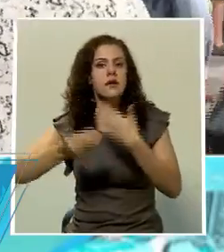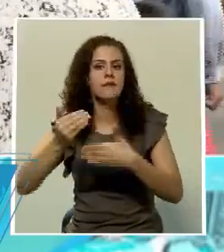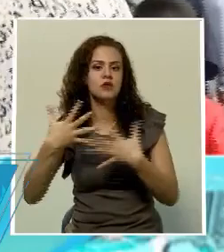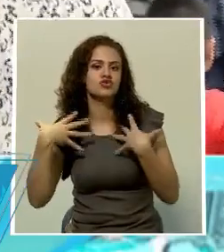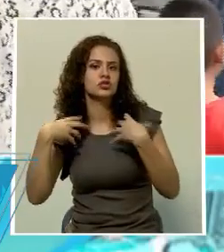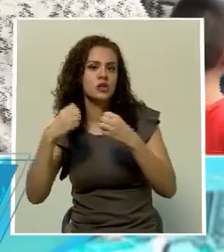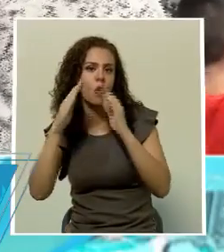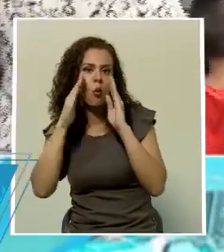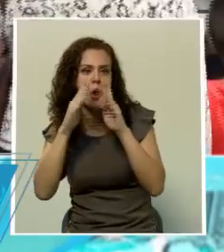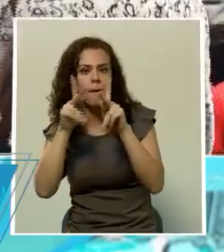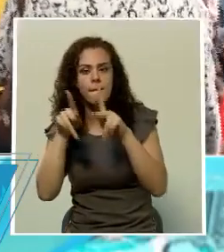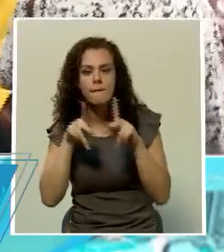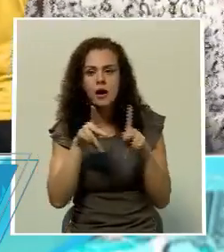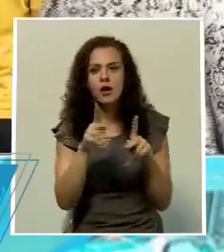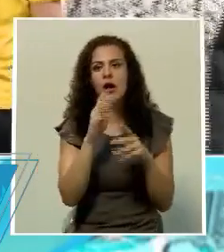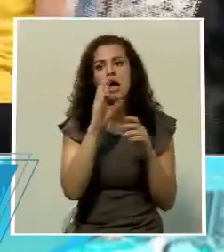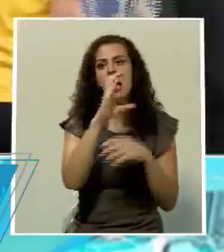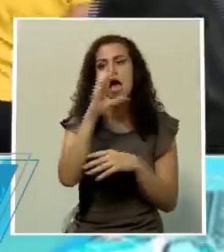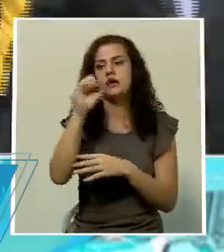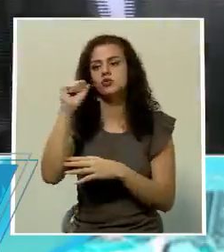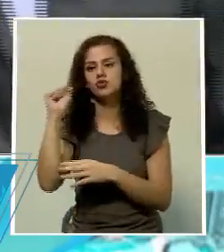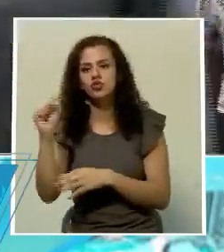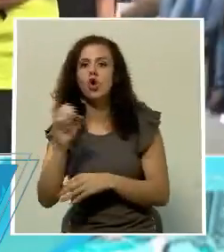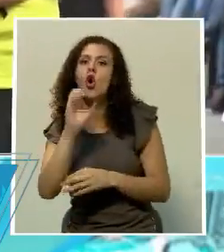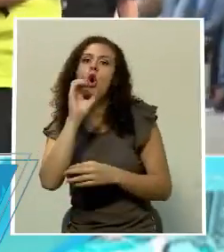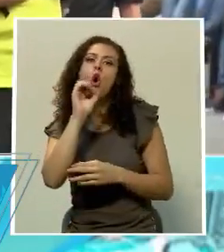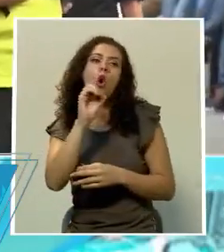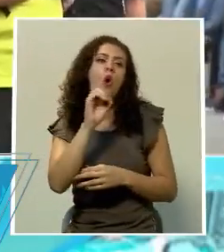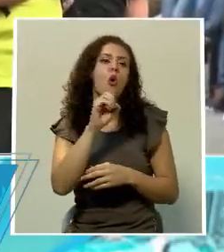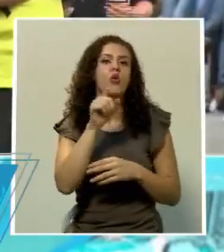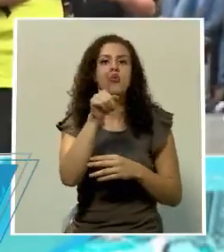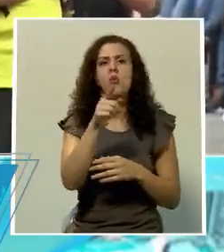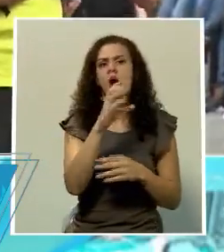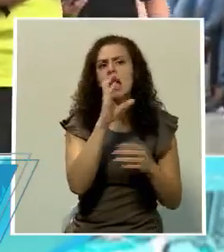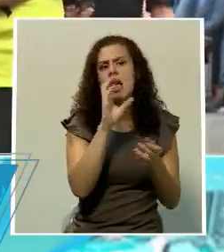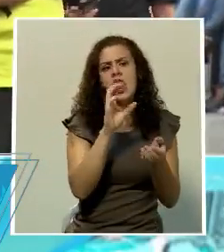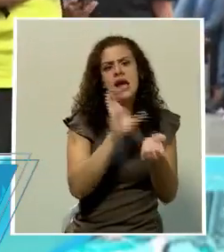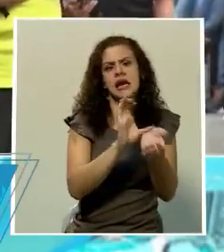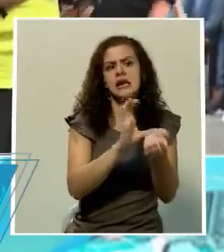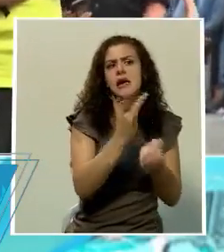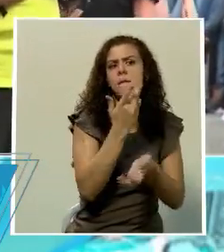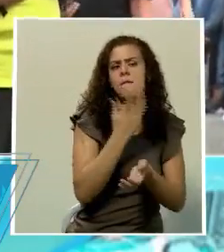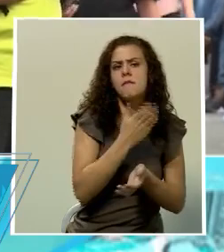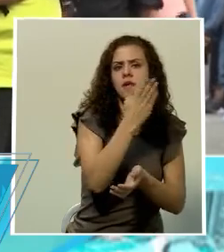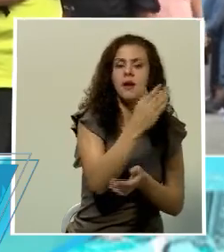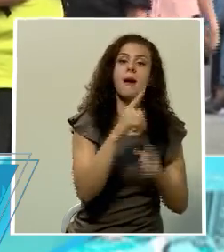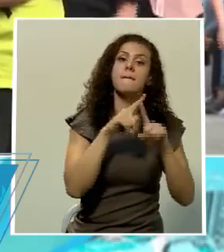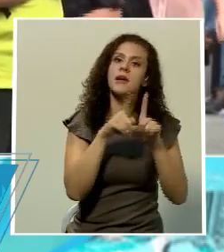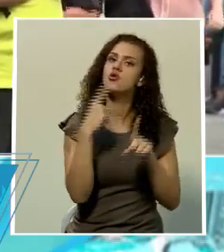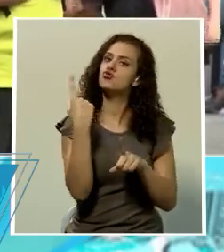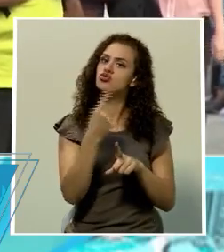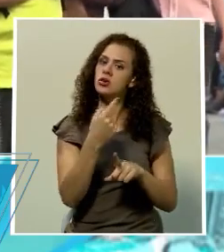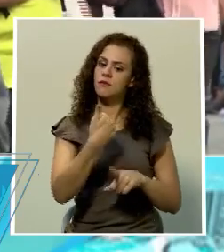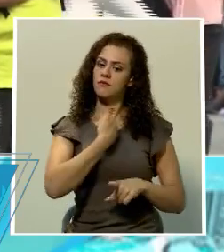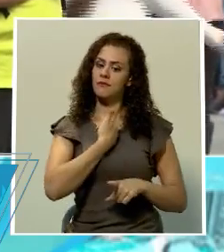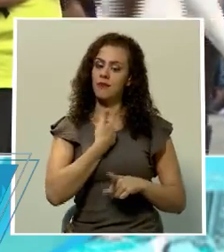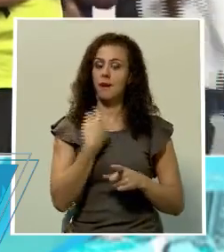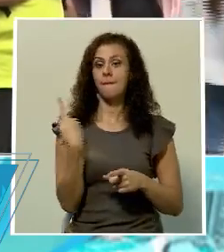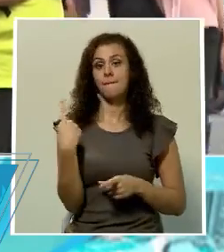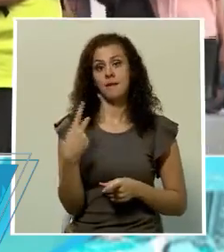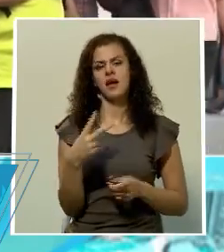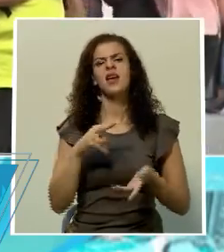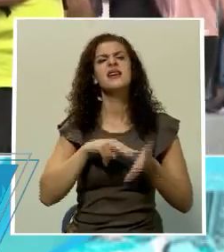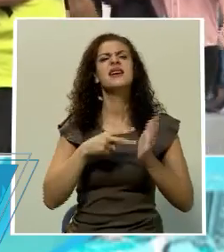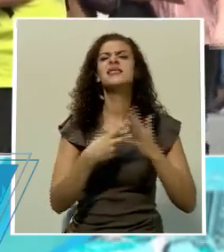servicios de atención a las personas de la caja o de la clínica de su preferencia, siempre autogestionando su riesgo.